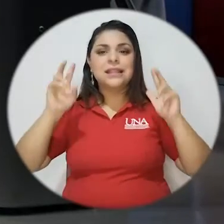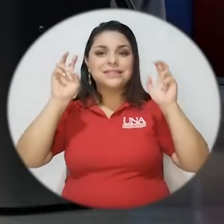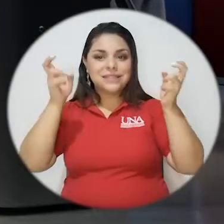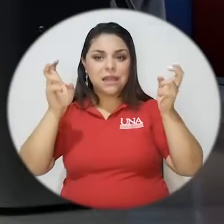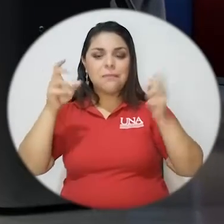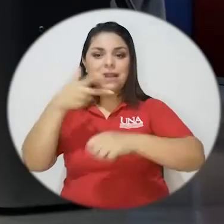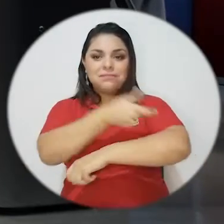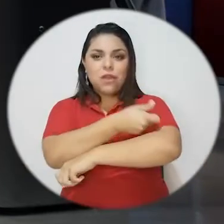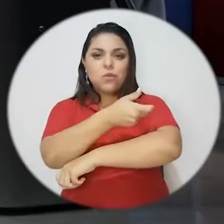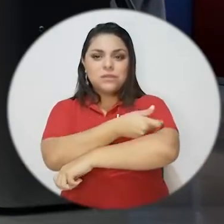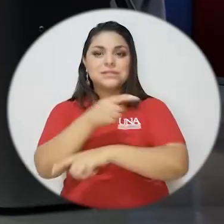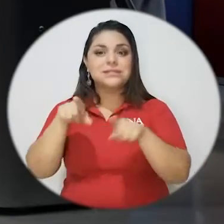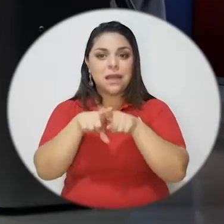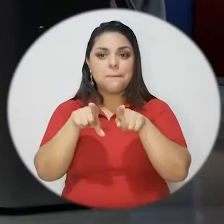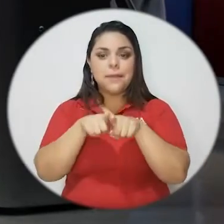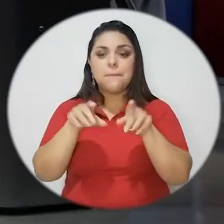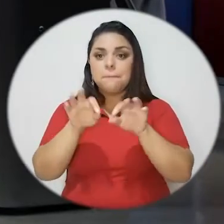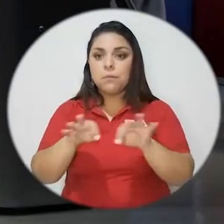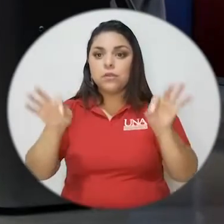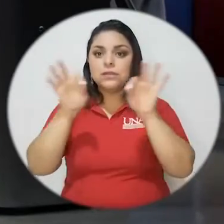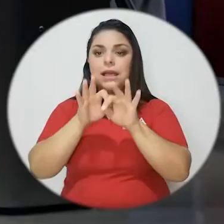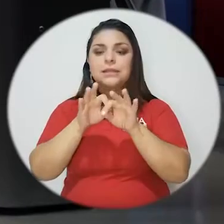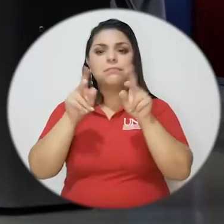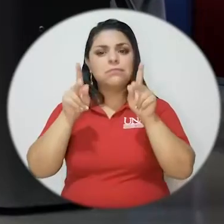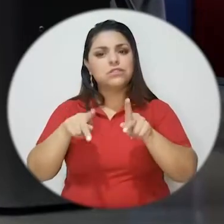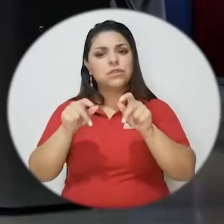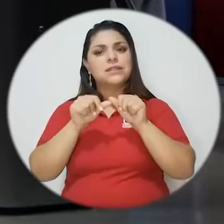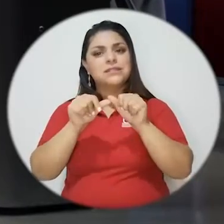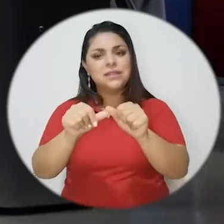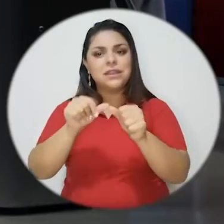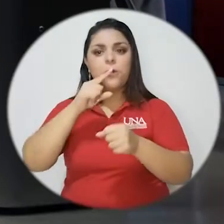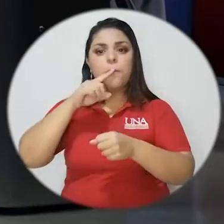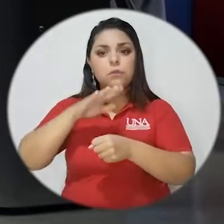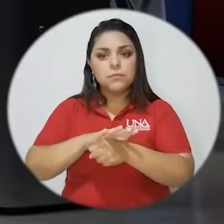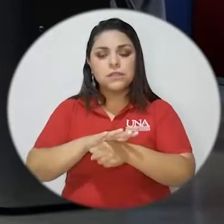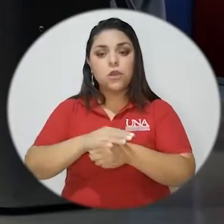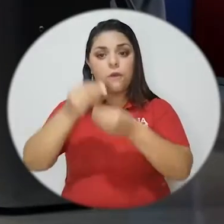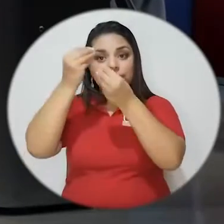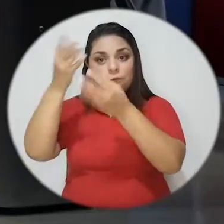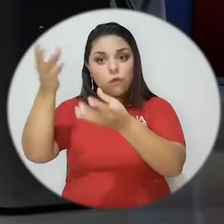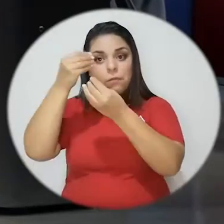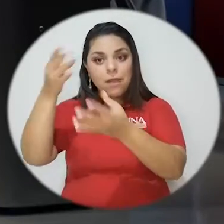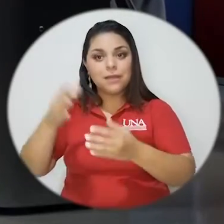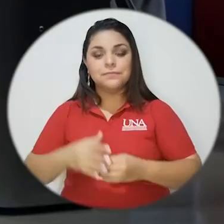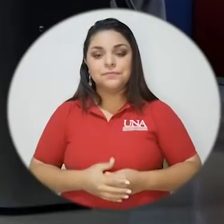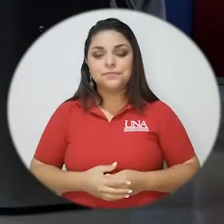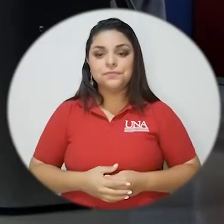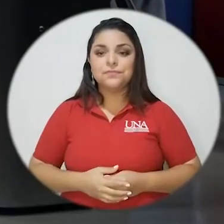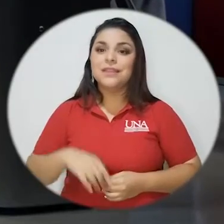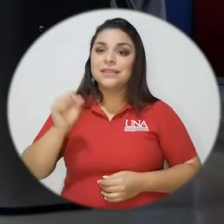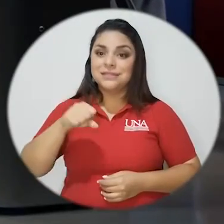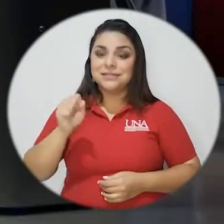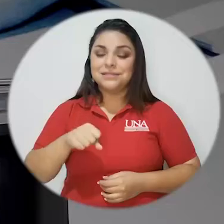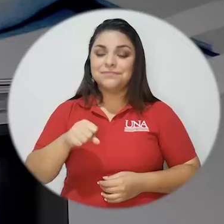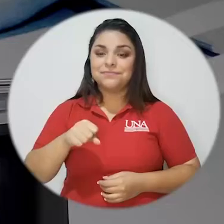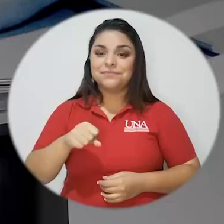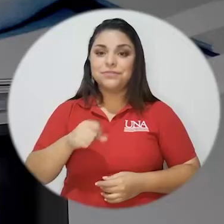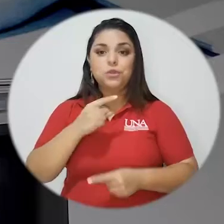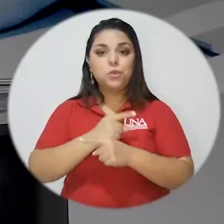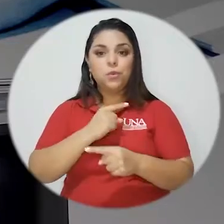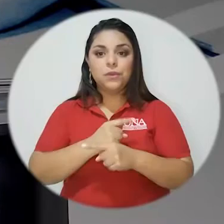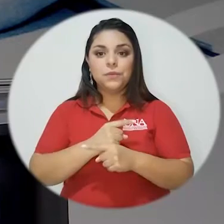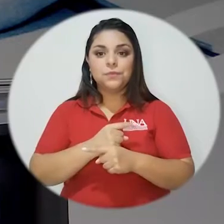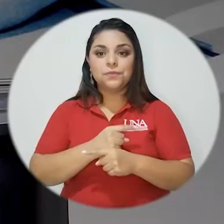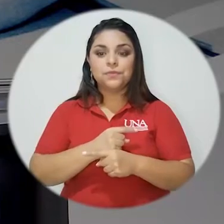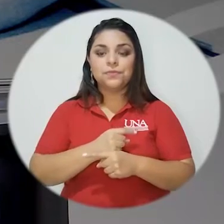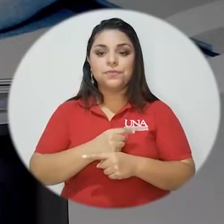está comportando también el tema de las vacunas, es muy importante que la gente siga comprometida con el reporte. Definitivamente.